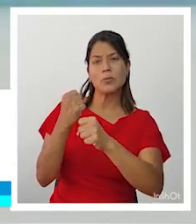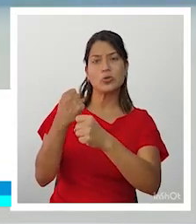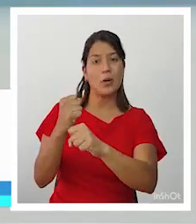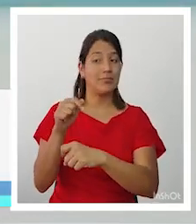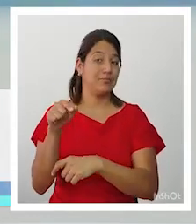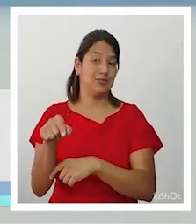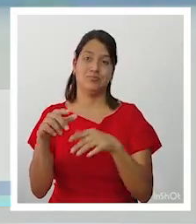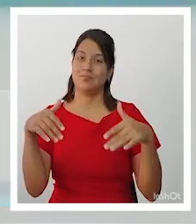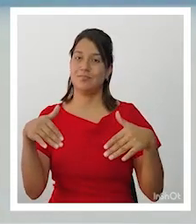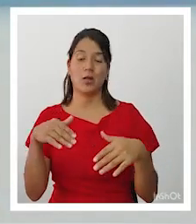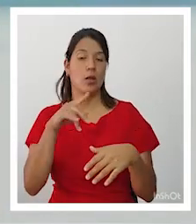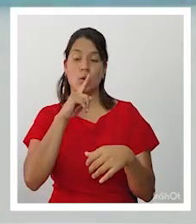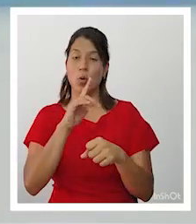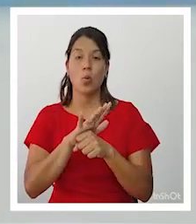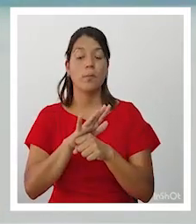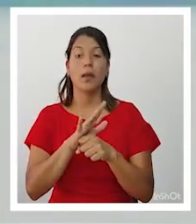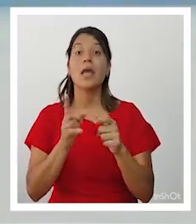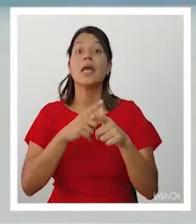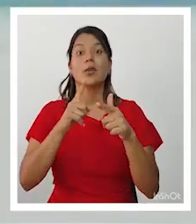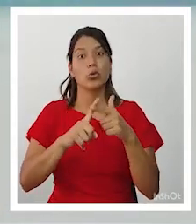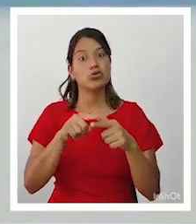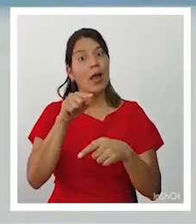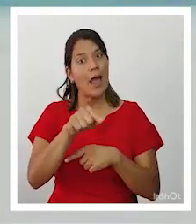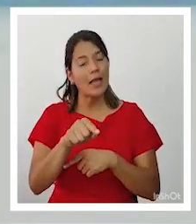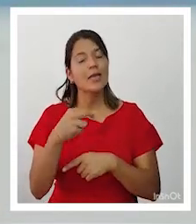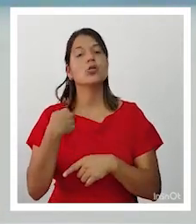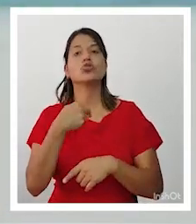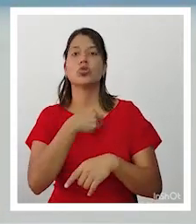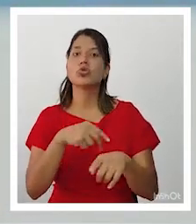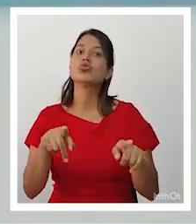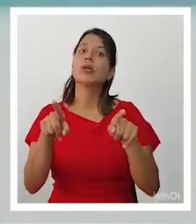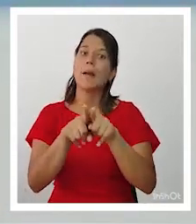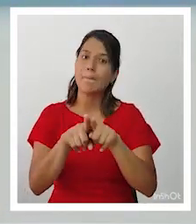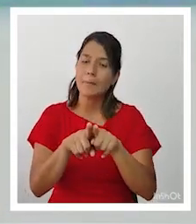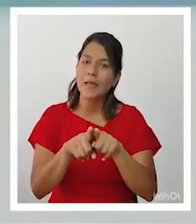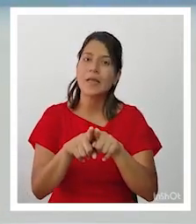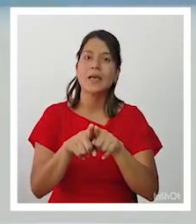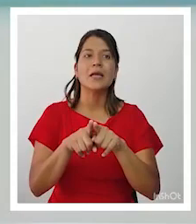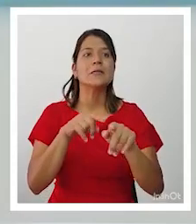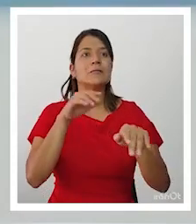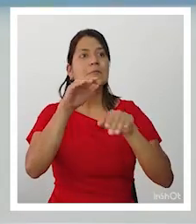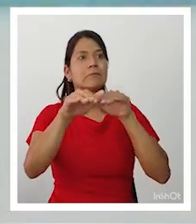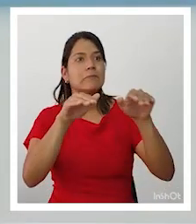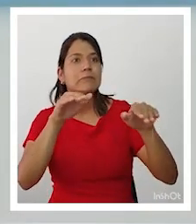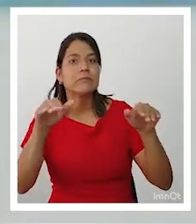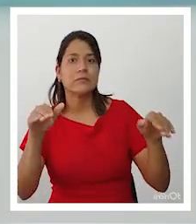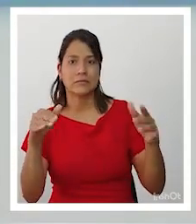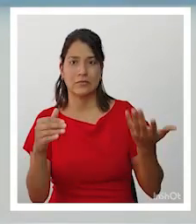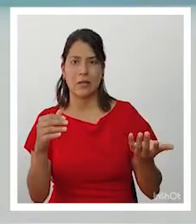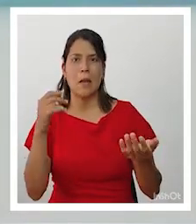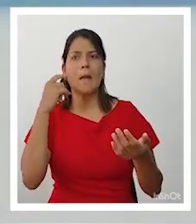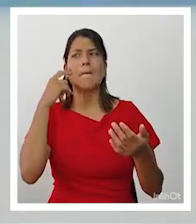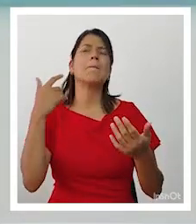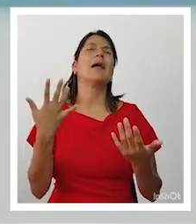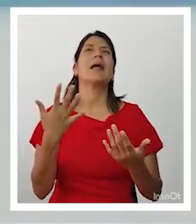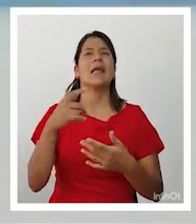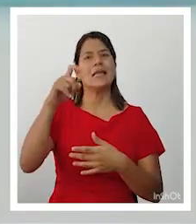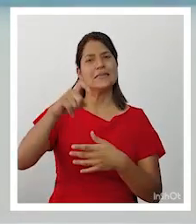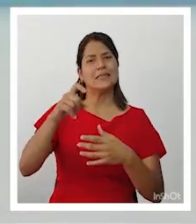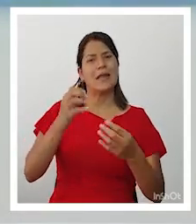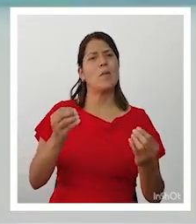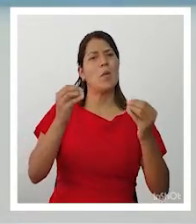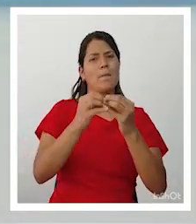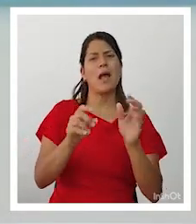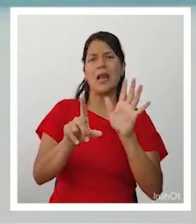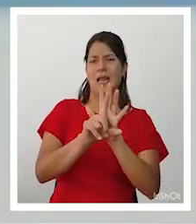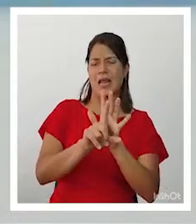están cumpliendo. De ahí es donde nosotros también hacemos como esa reflexión en el poder decir, bueno, ¿para qué necesitamos crear más leyes en